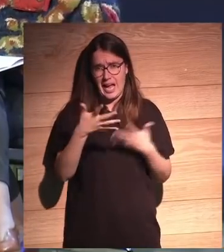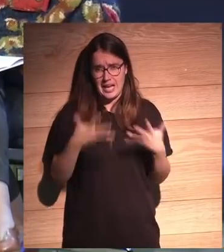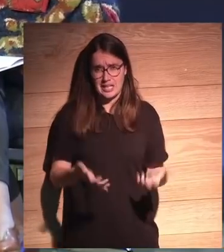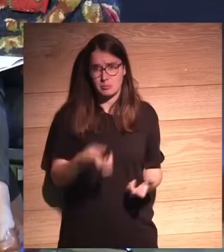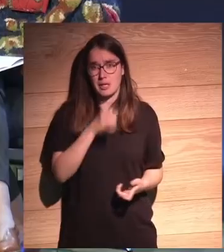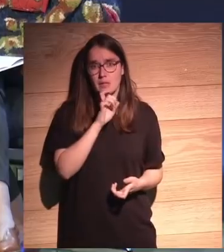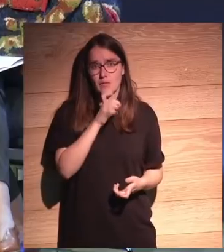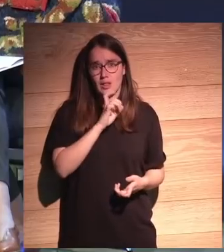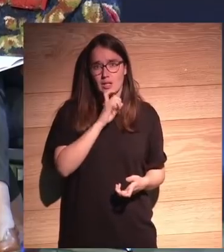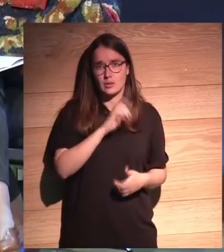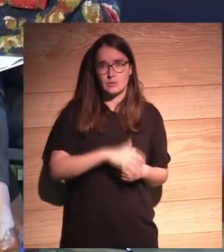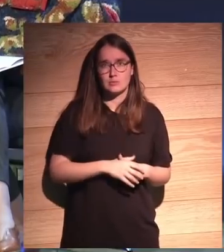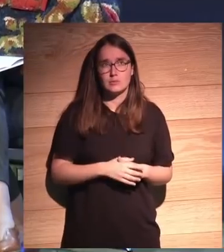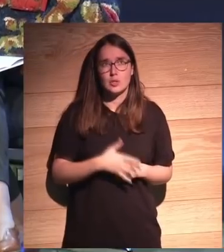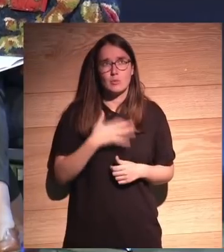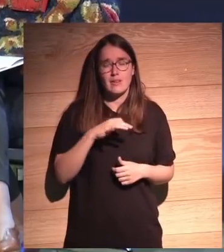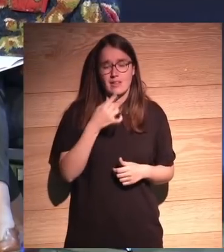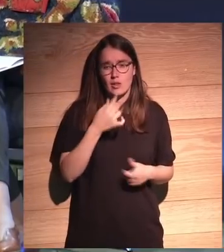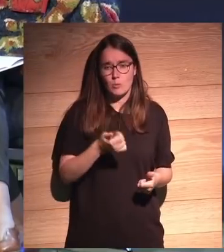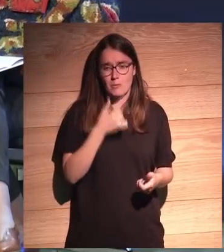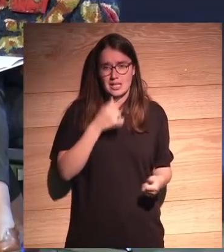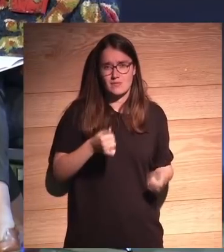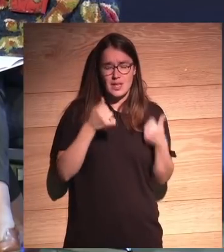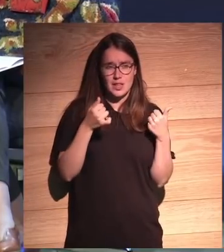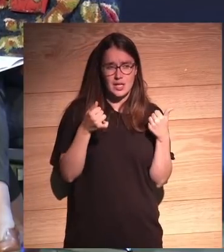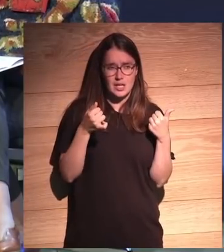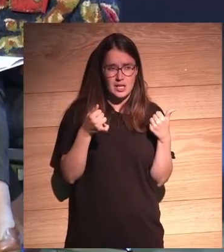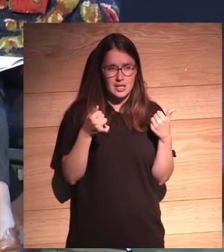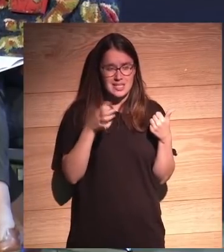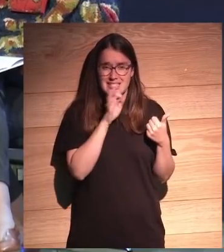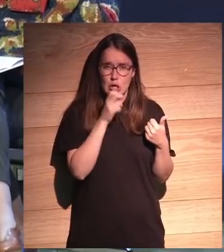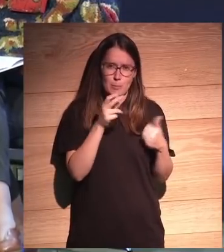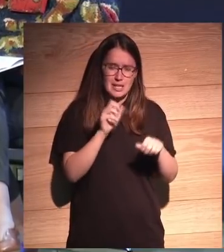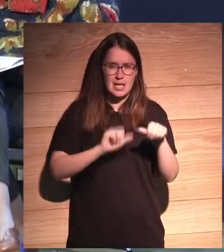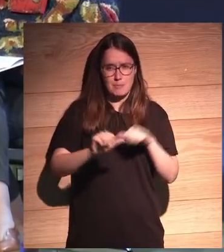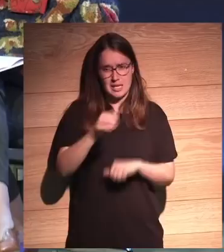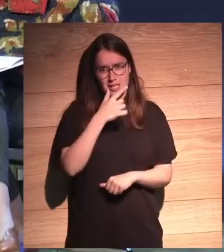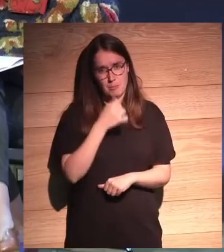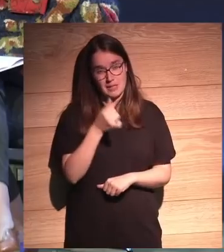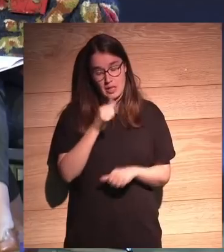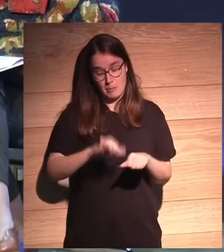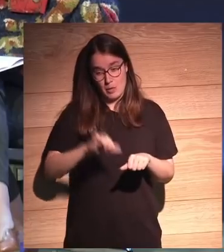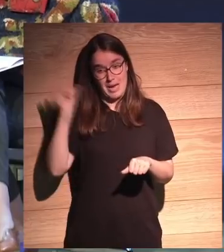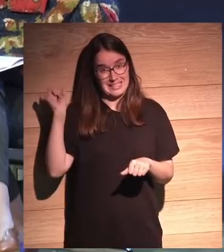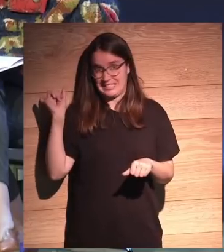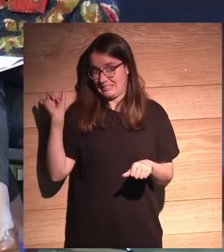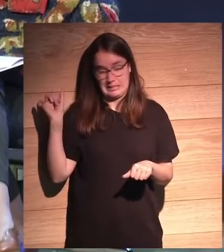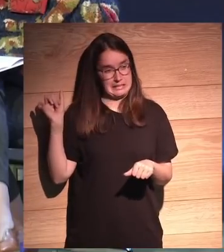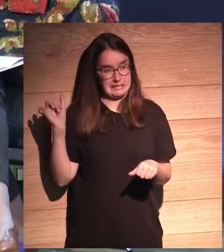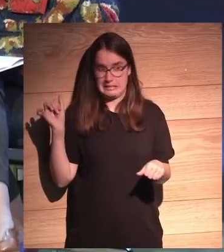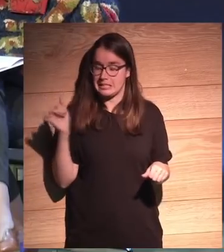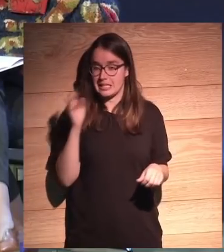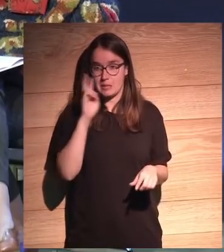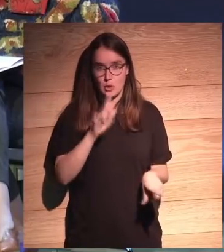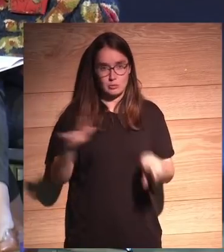difícil. Quizá, ya te digo, más fácil en 20, sí. Quizá también en 19, pero de ahí para atrás yo creo. Ahora, las que